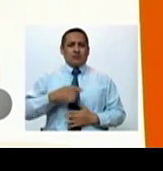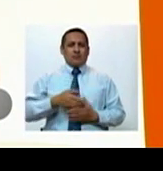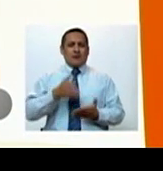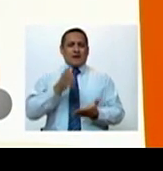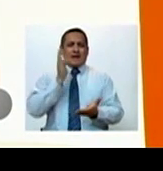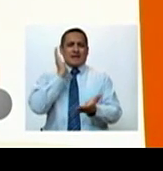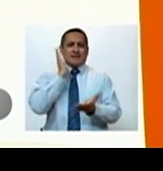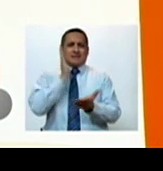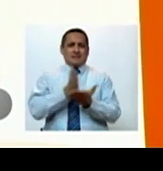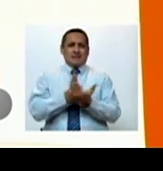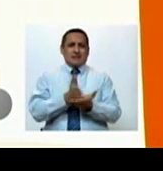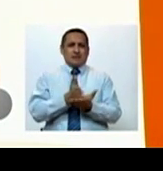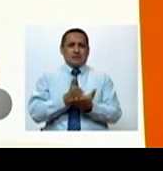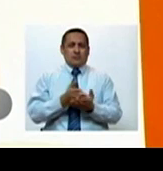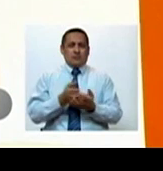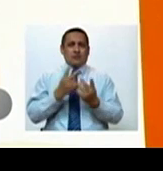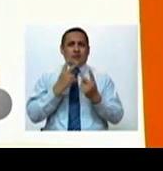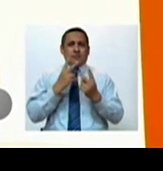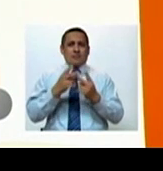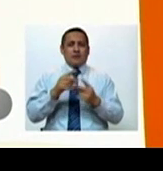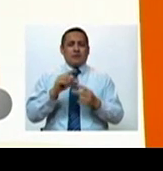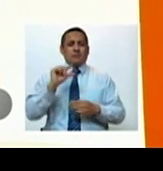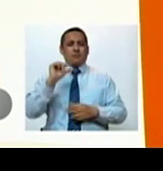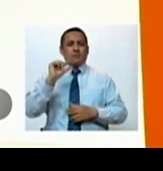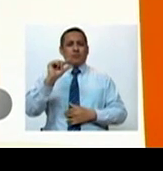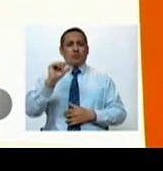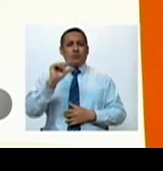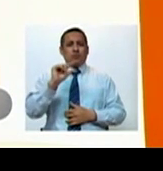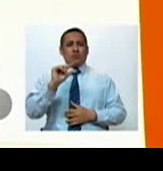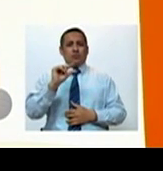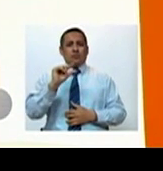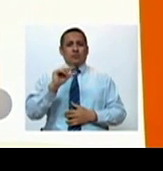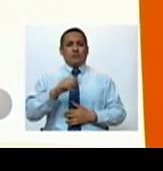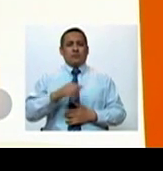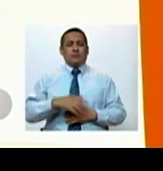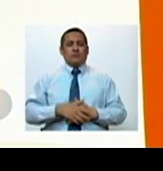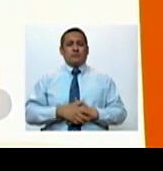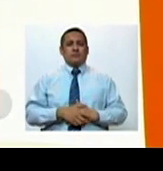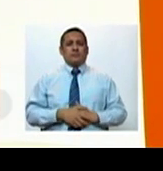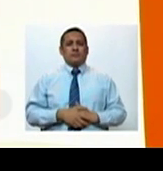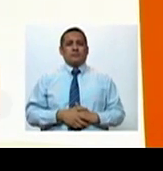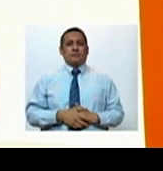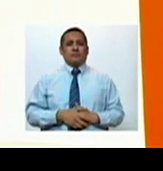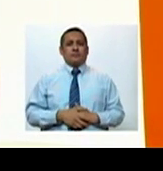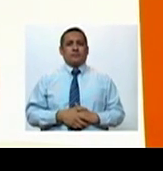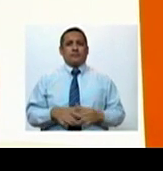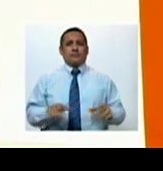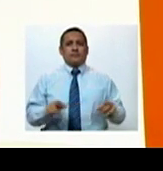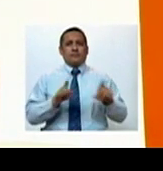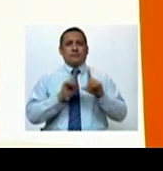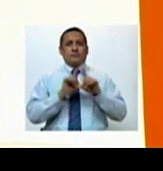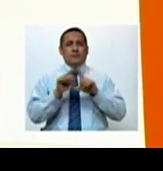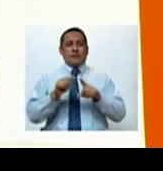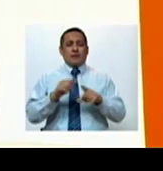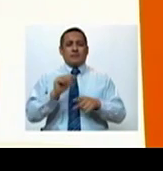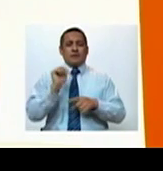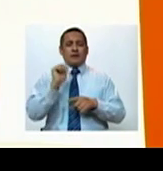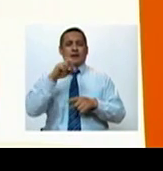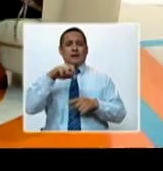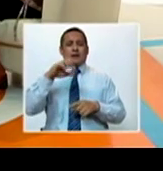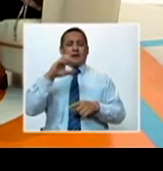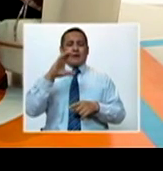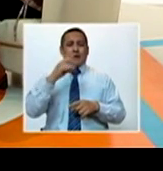una condena leve, si se quiere. Él